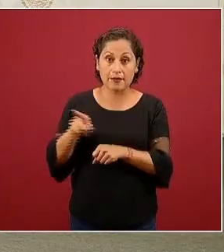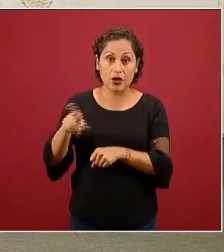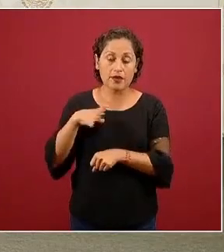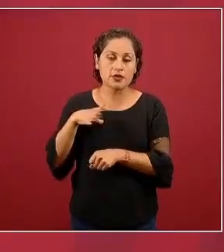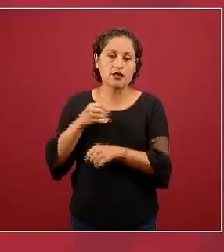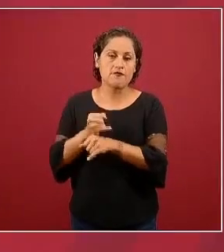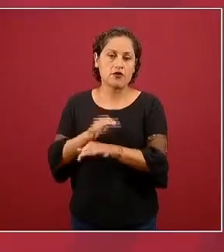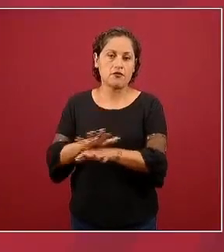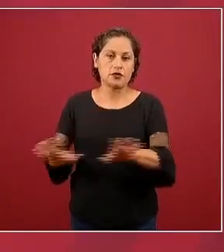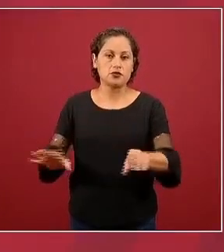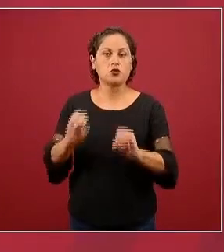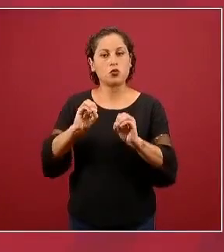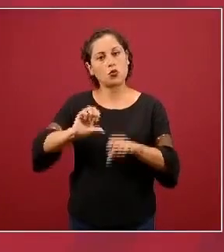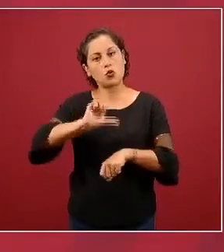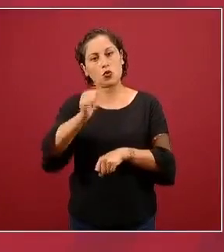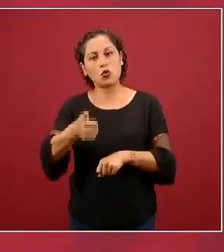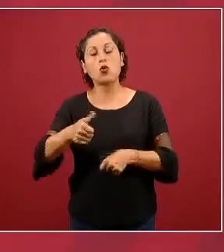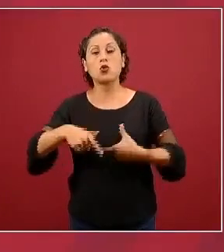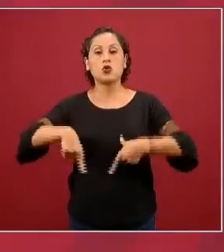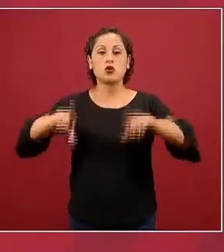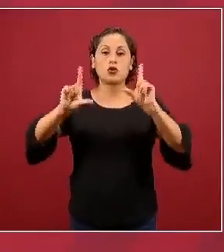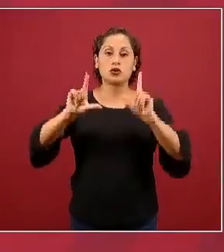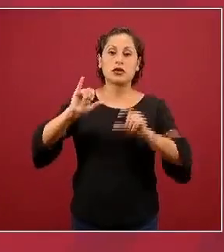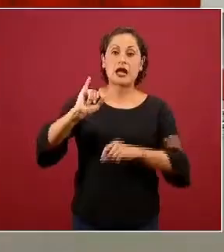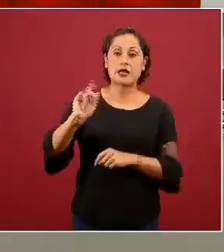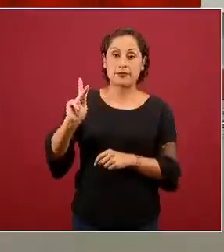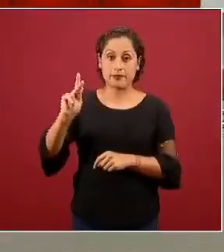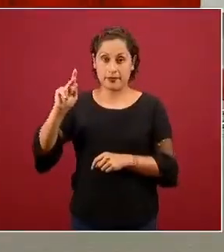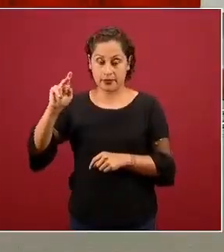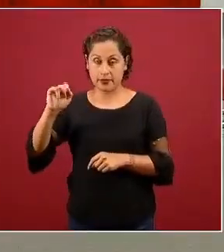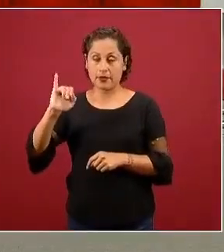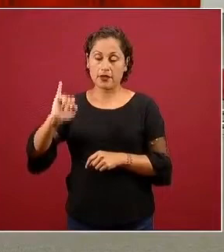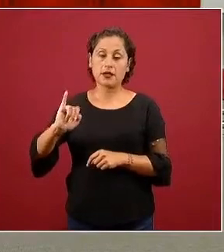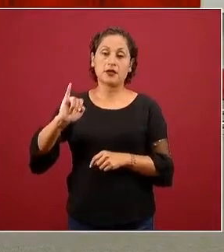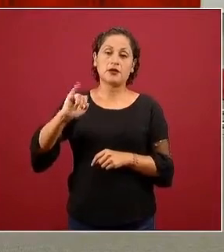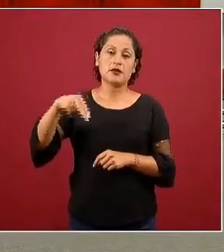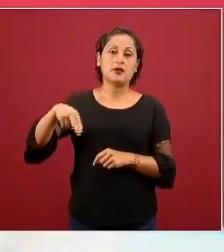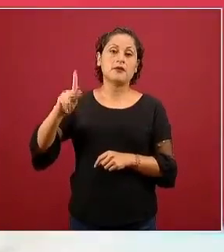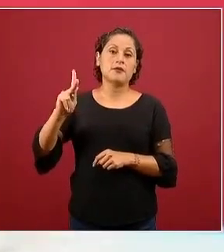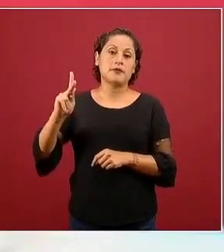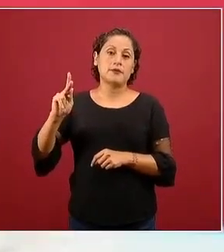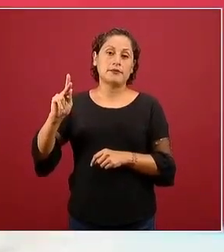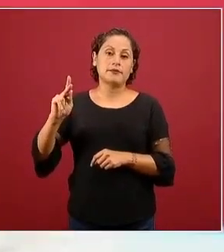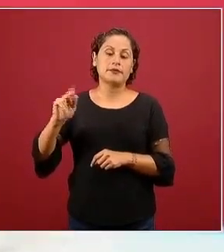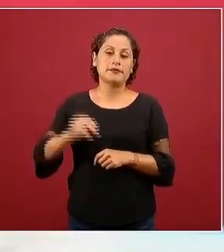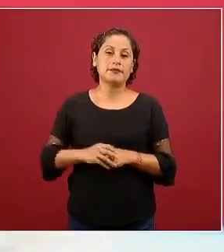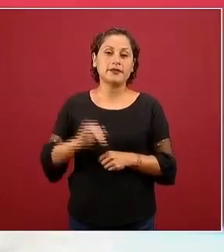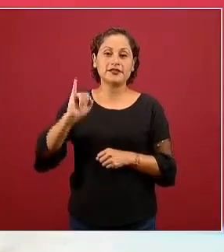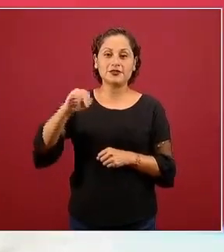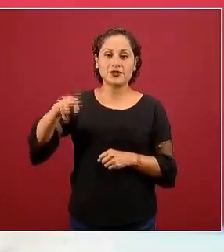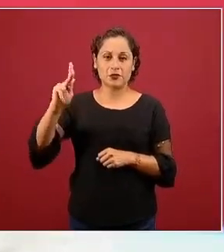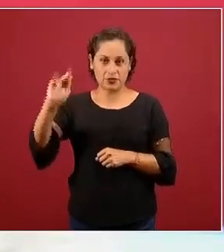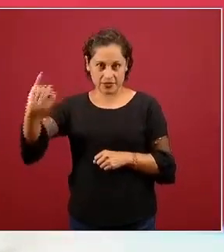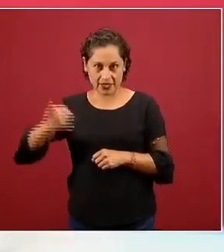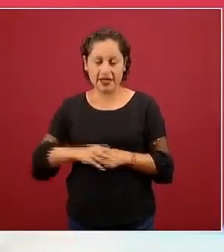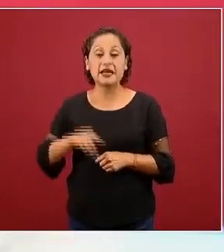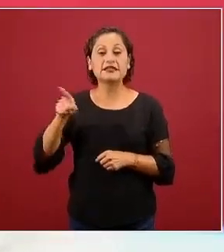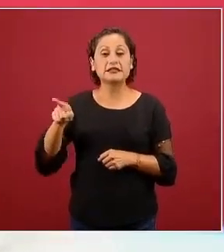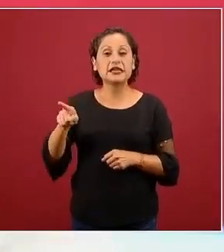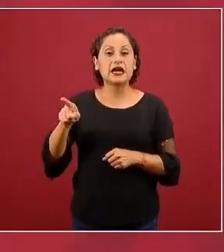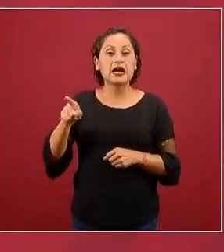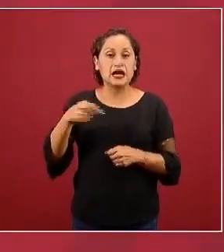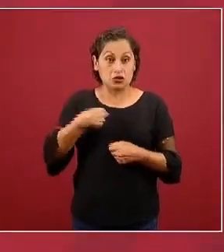Instituto Nacional de los Pueblos Indígenas, pero me gustaría, para no dar datos erróneos, que